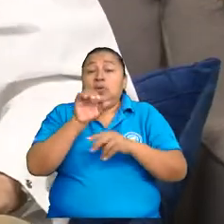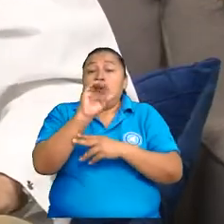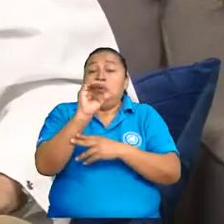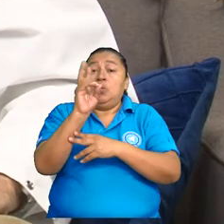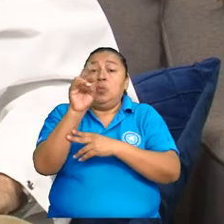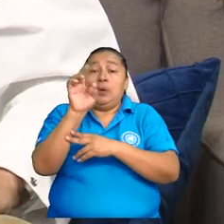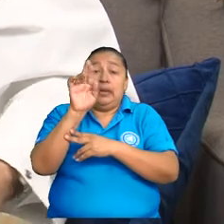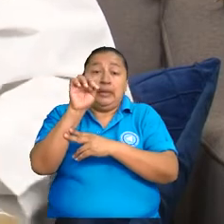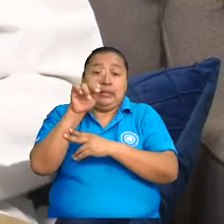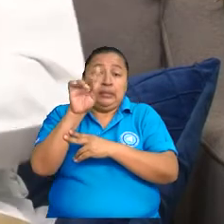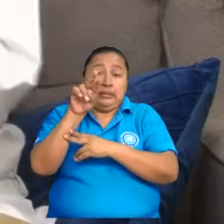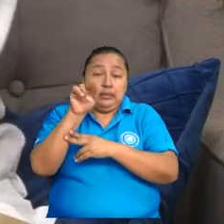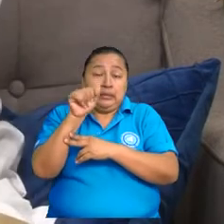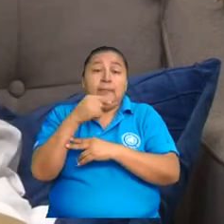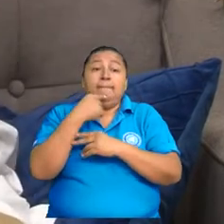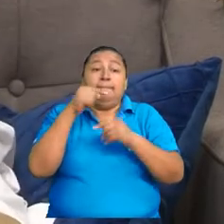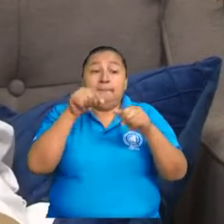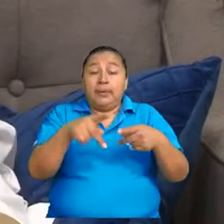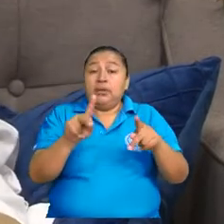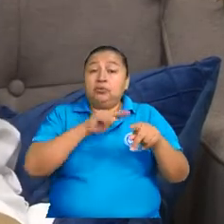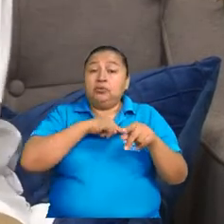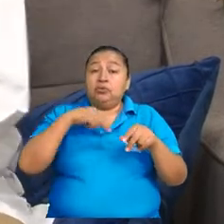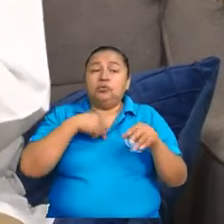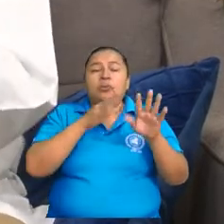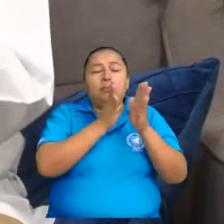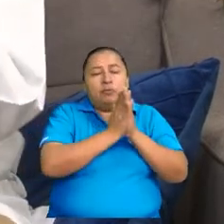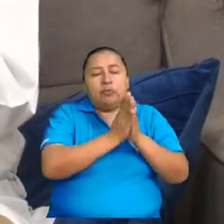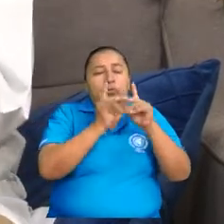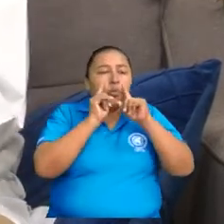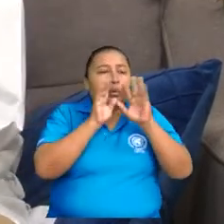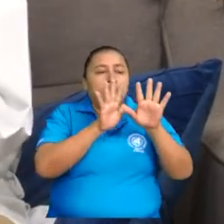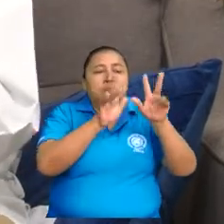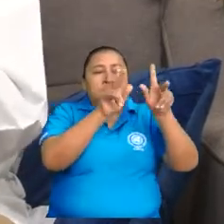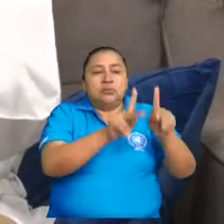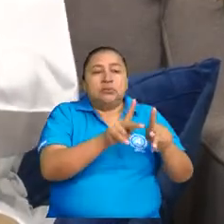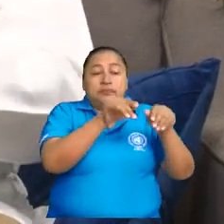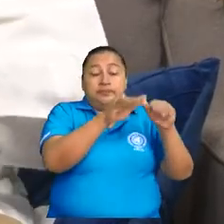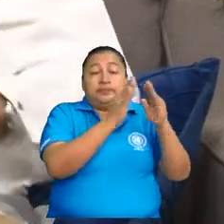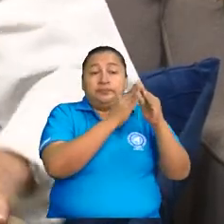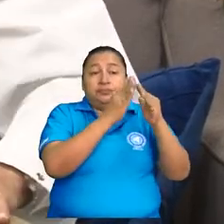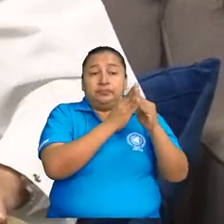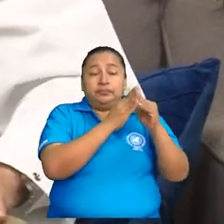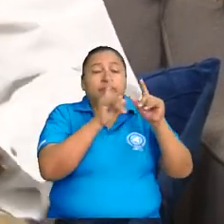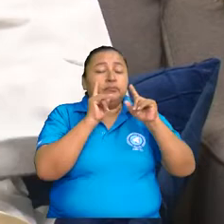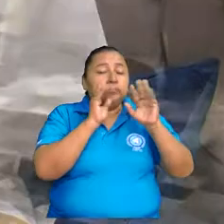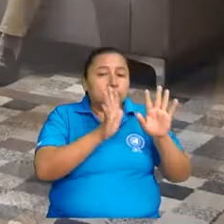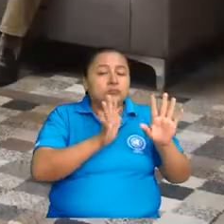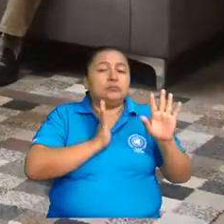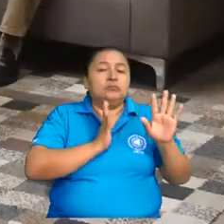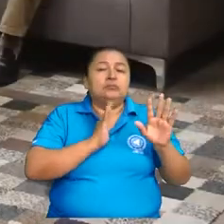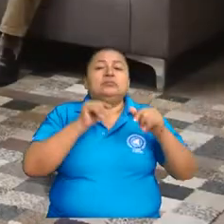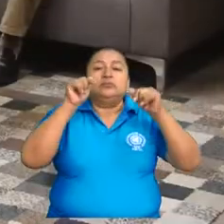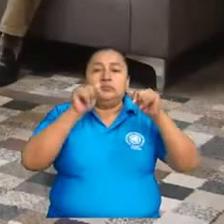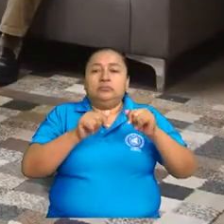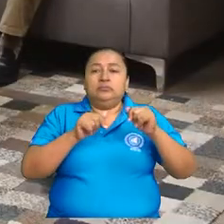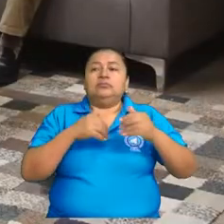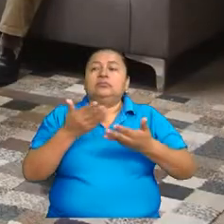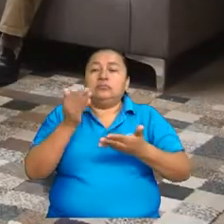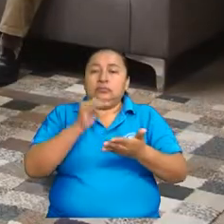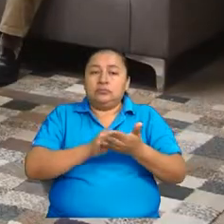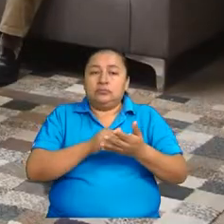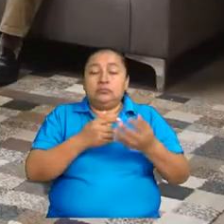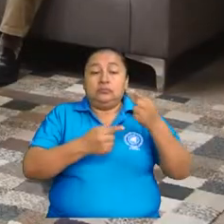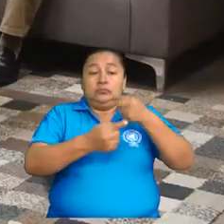cuarentena, ¿verdad? Pero nosotros es un resguardo que la persona quede en su casa en ese periodo. Y eso devuelve otra vez